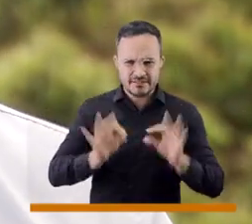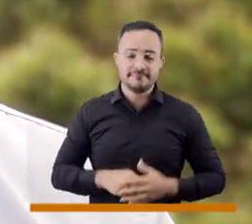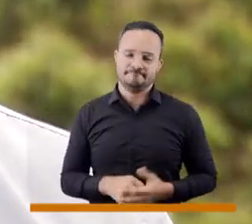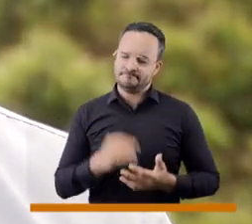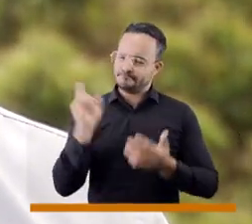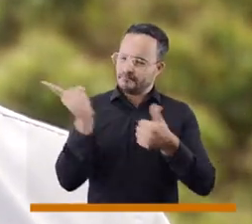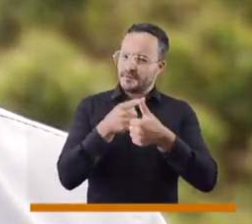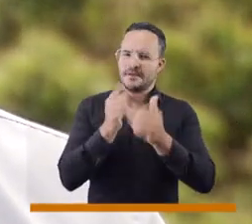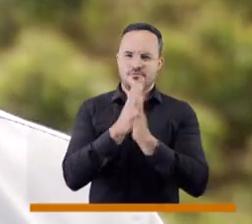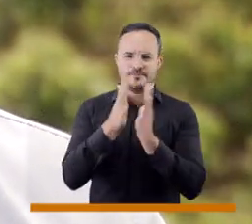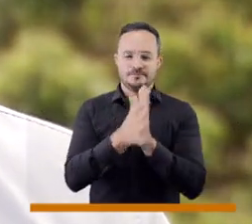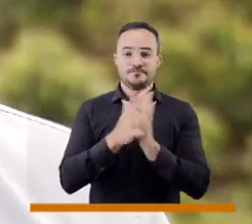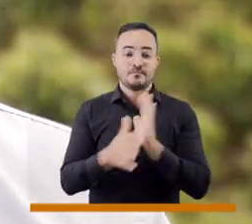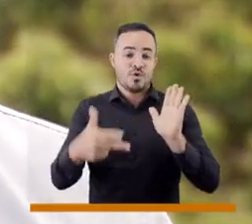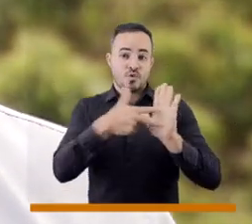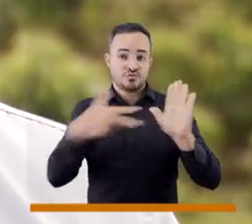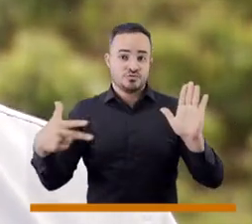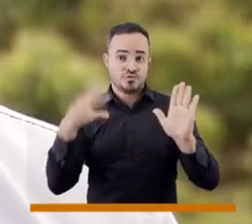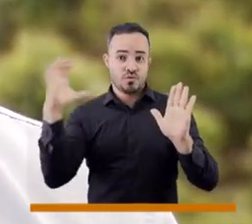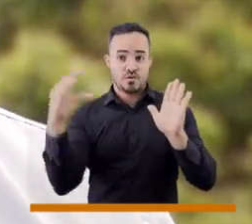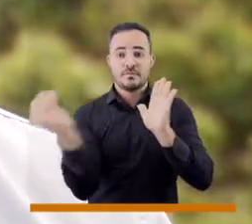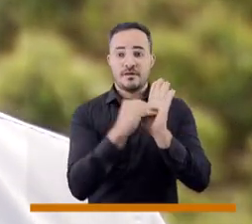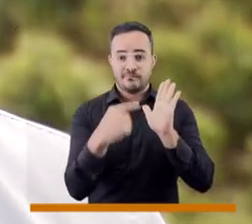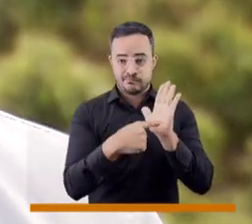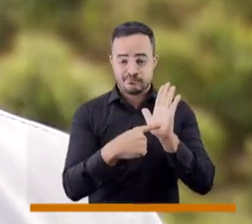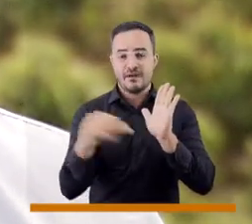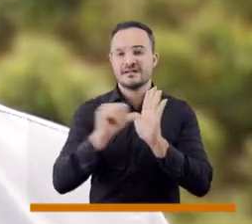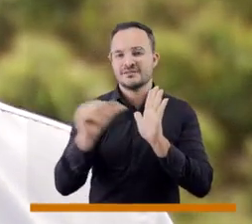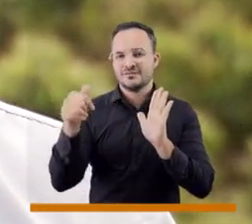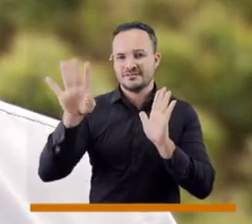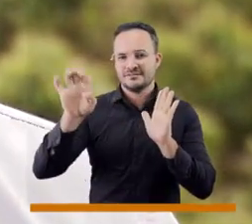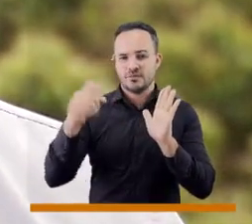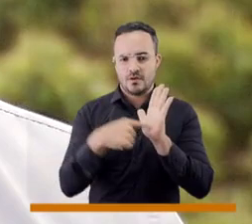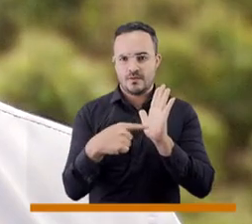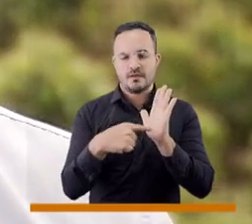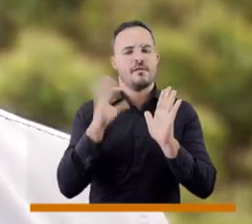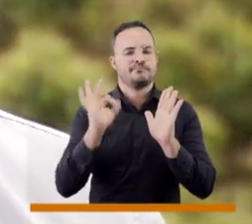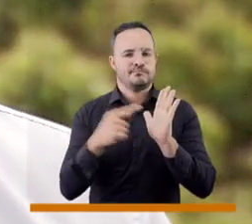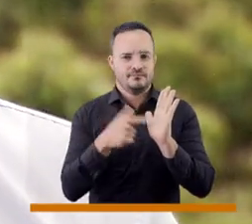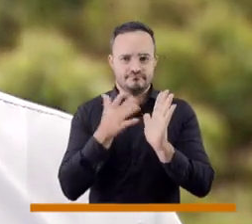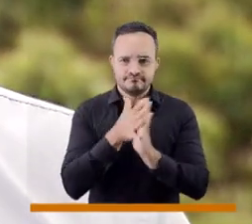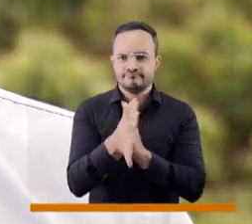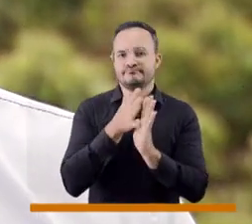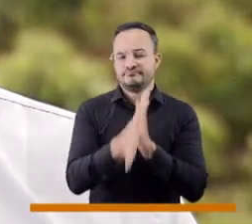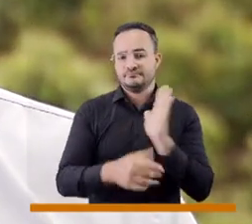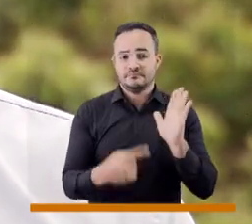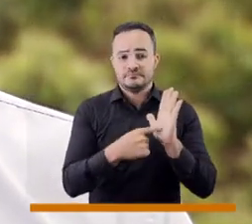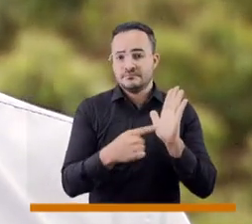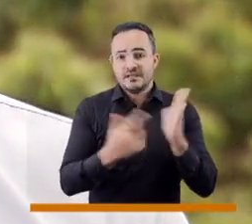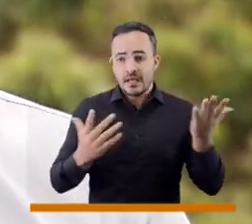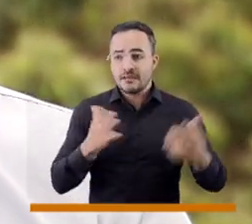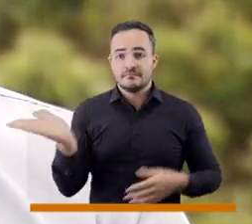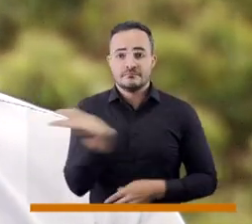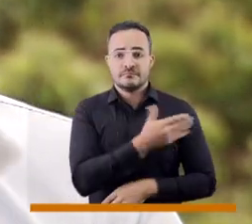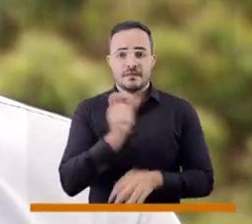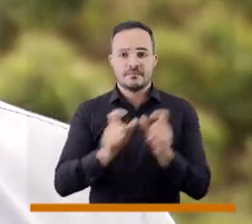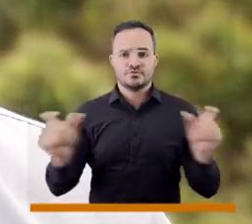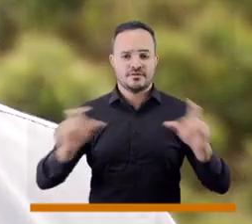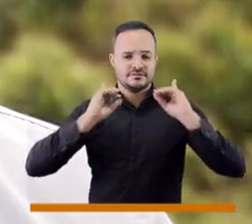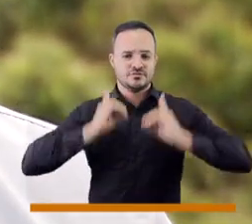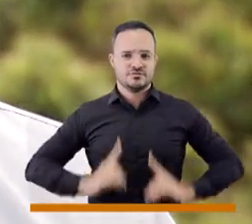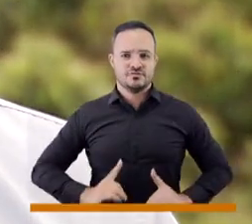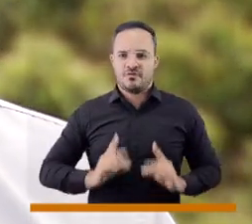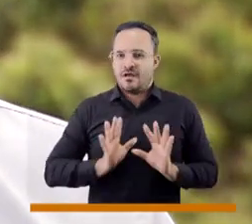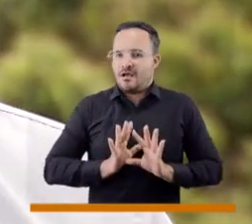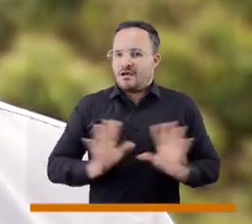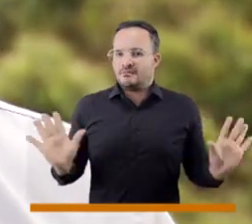libertad religiosa está contenida en nuestra Constitución Política, en el artículo número 19. Es una libertad inherente al ser